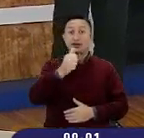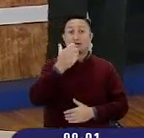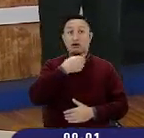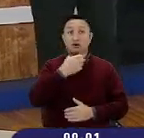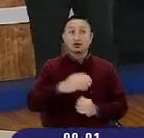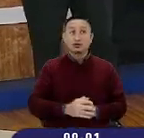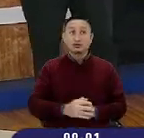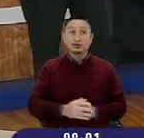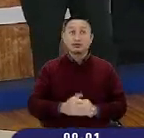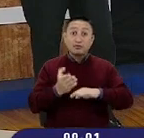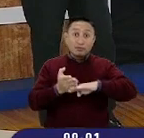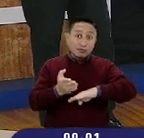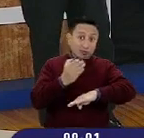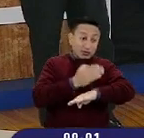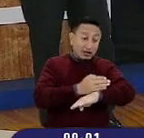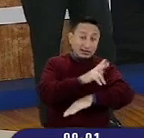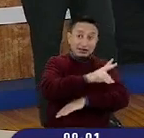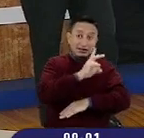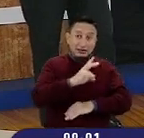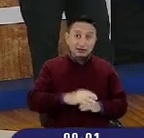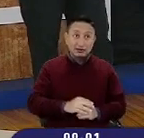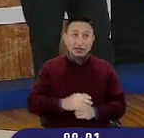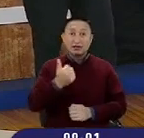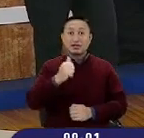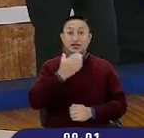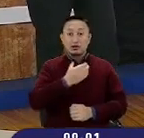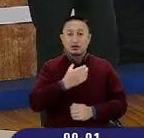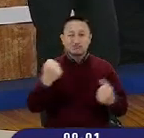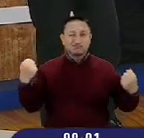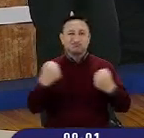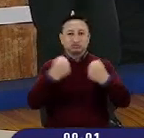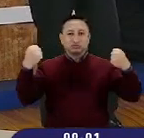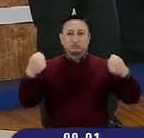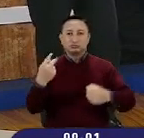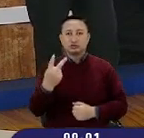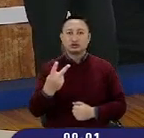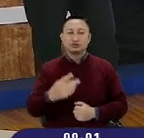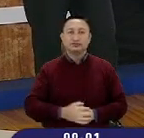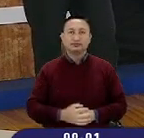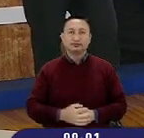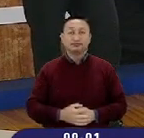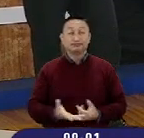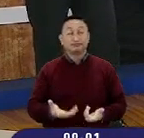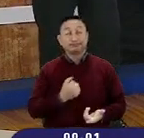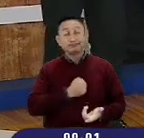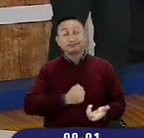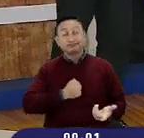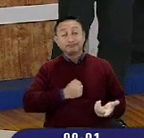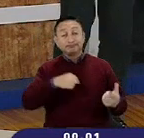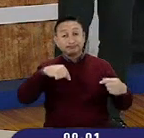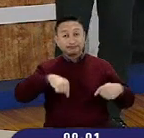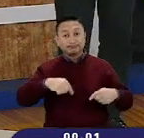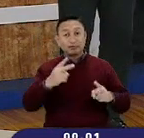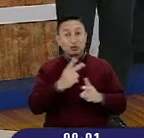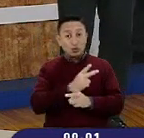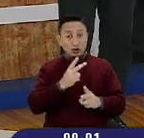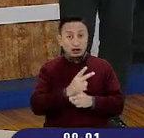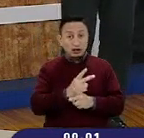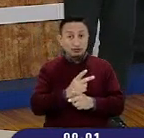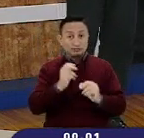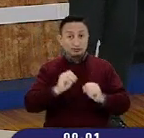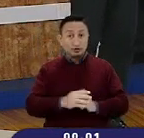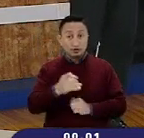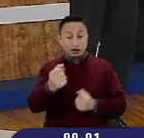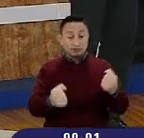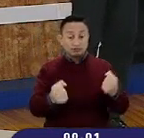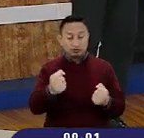Hace 37 minutos, plena Galo Plaza Lazo. Ahí también, dos autos. Lamentable, lamentable. Hay que tener muchísima precaución si usted